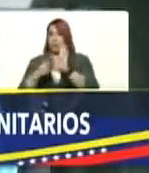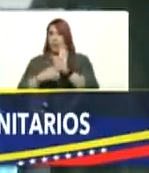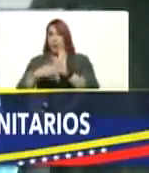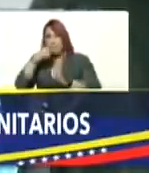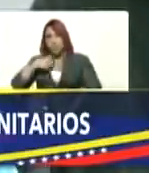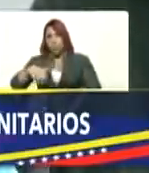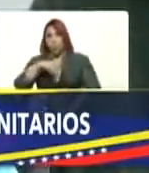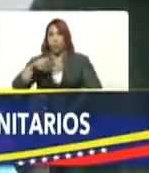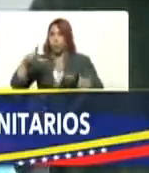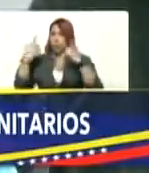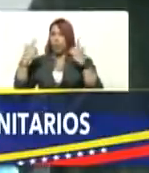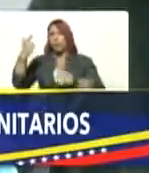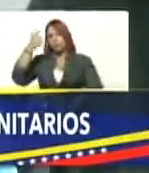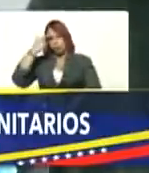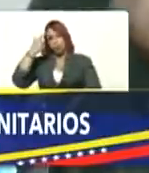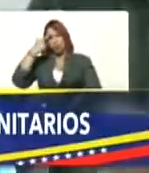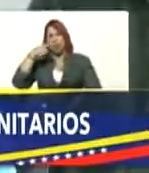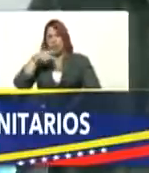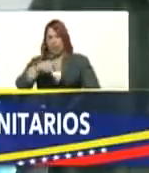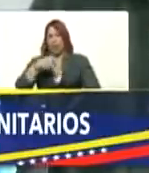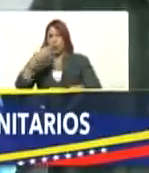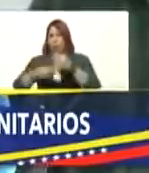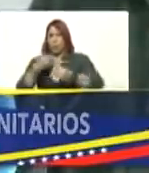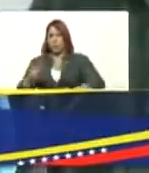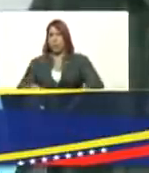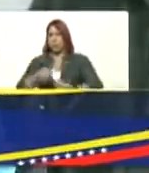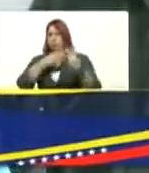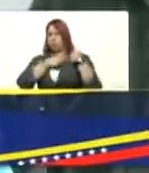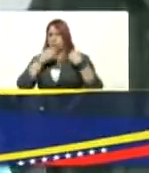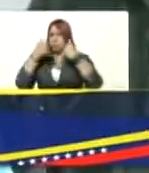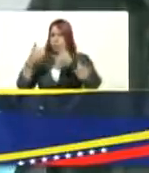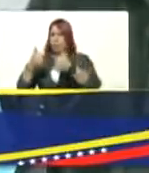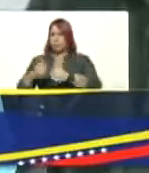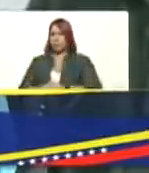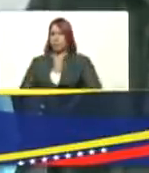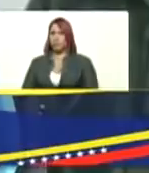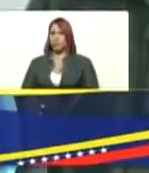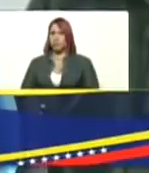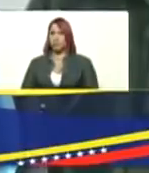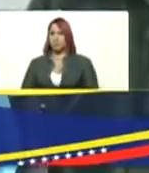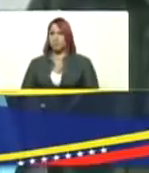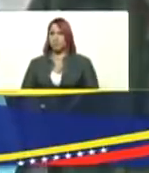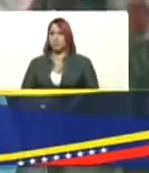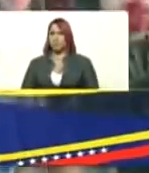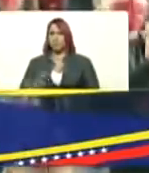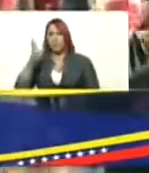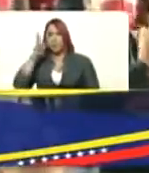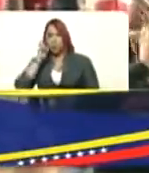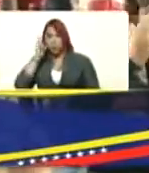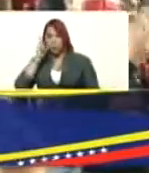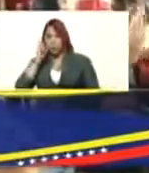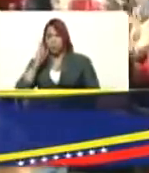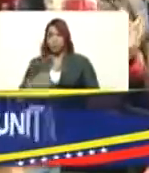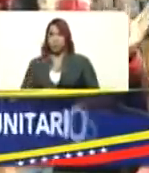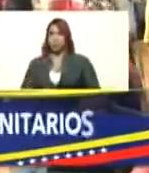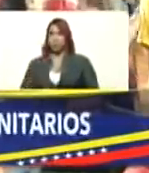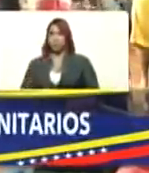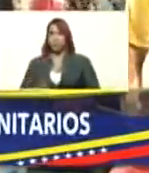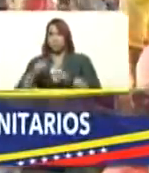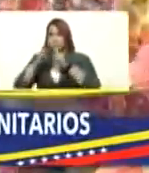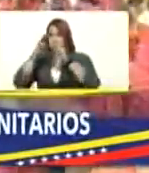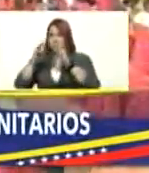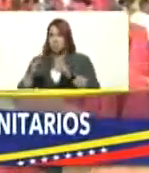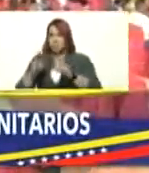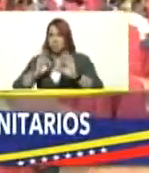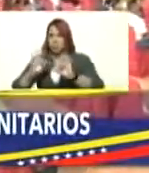de La Guaira, y yo sé que lo va a cumplir eficientemente. Así que, escuchando con esta